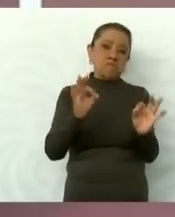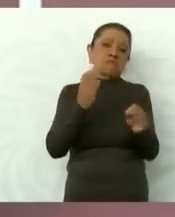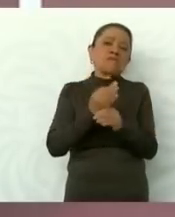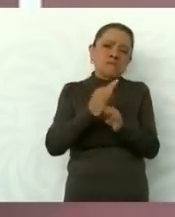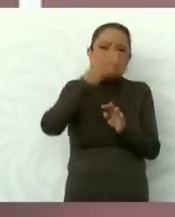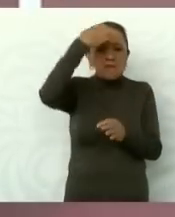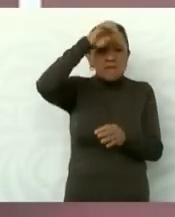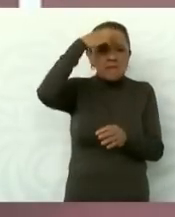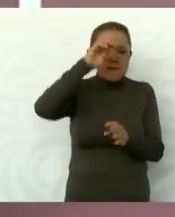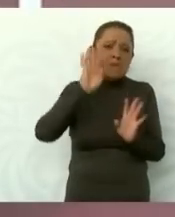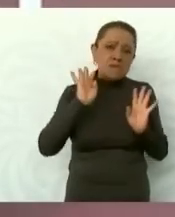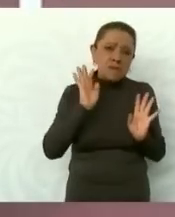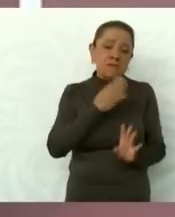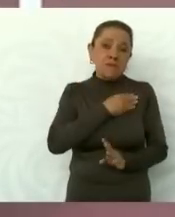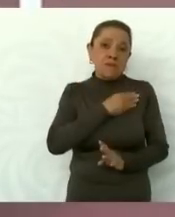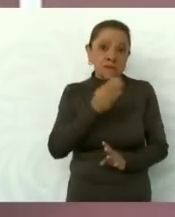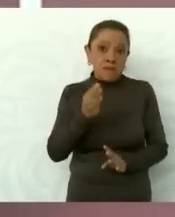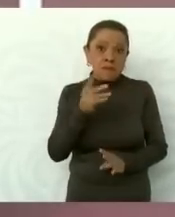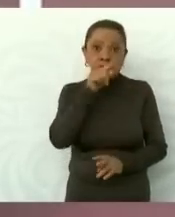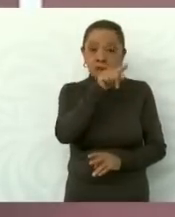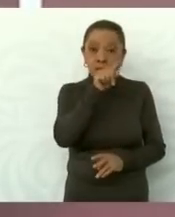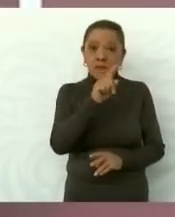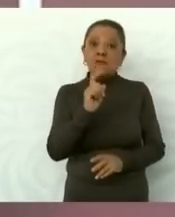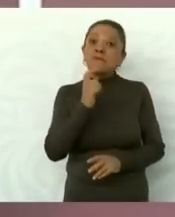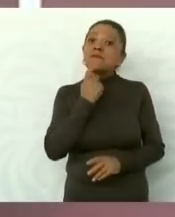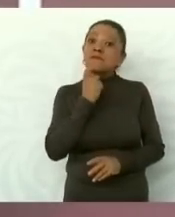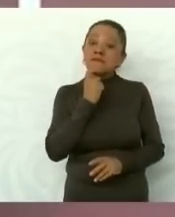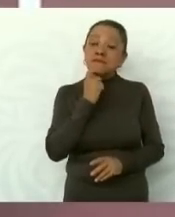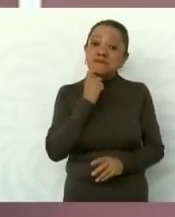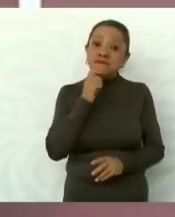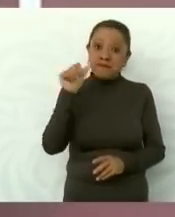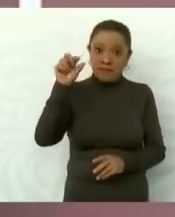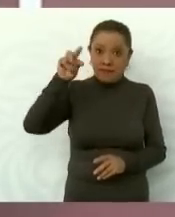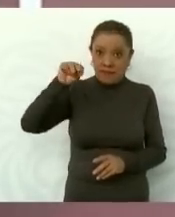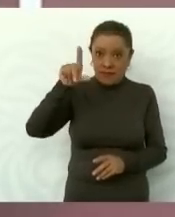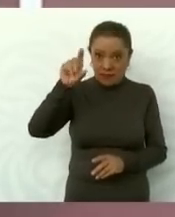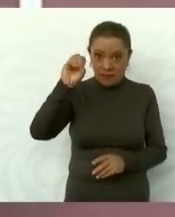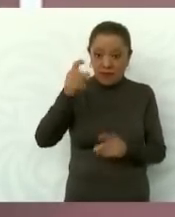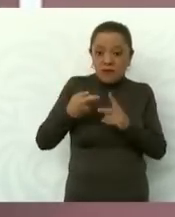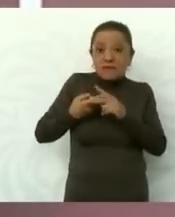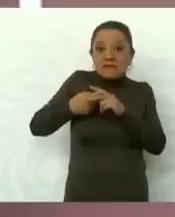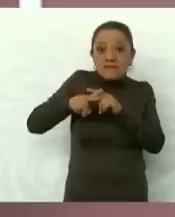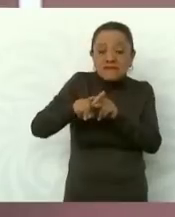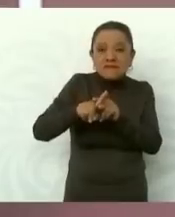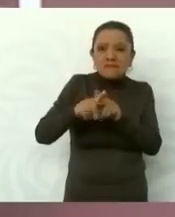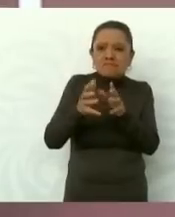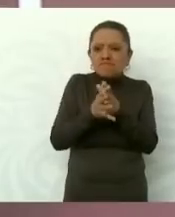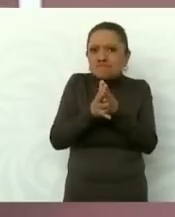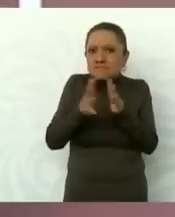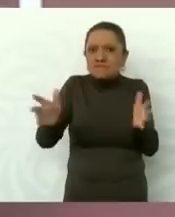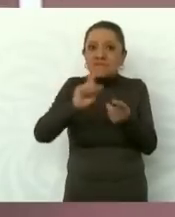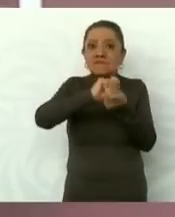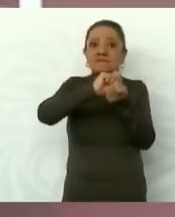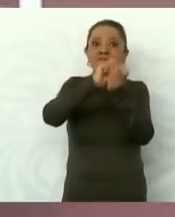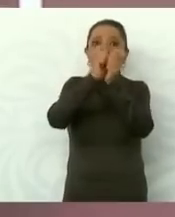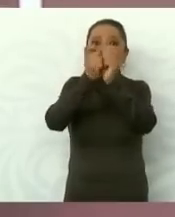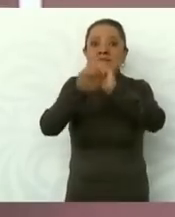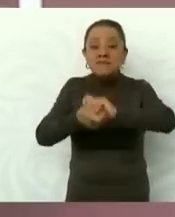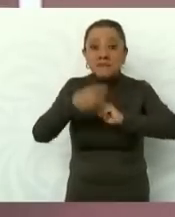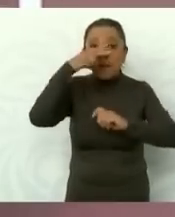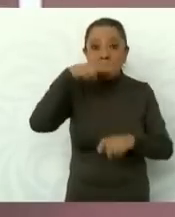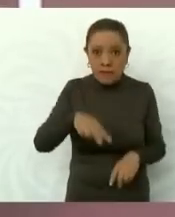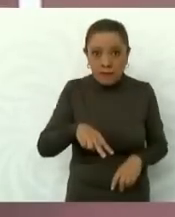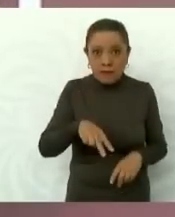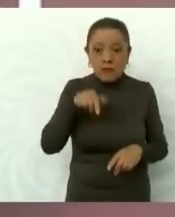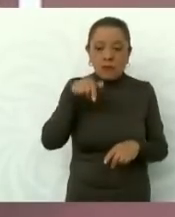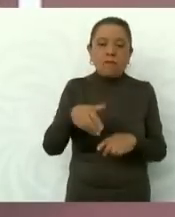Él inició la gran transformación de México en la época moderna, un hombre que luchó durante